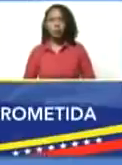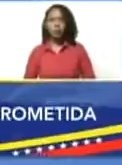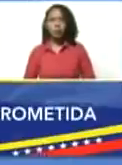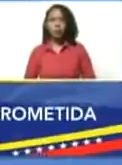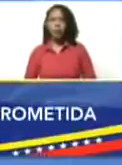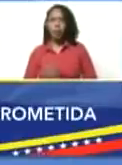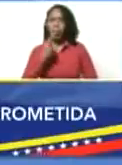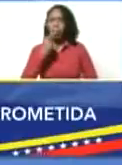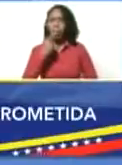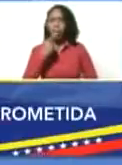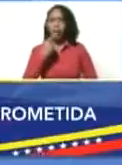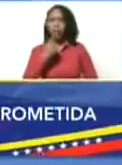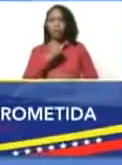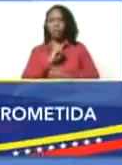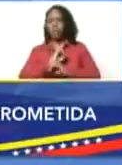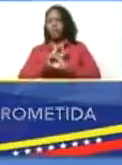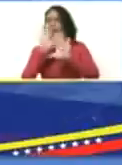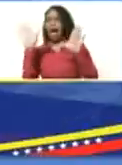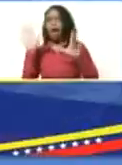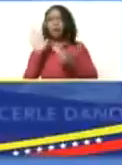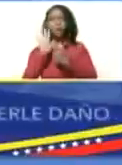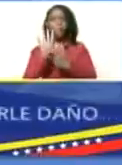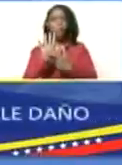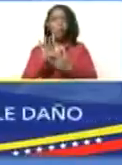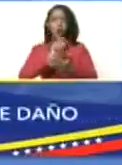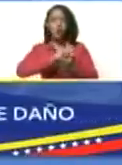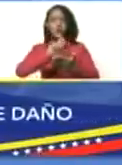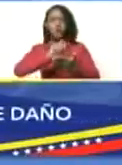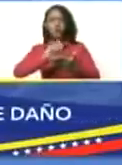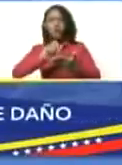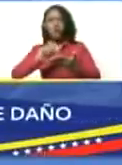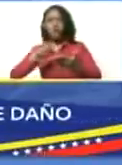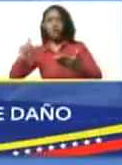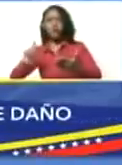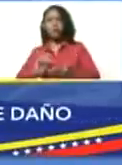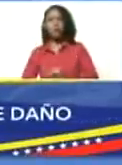Una lengua fina, una pluma fina,